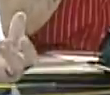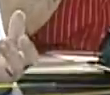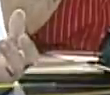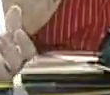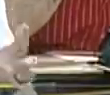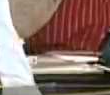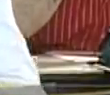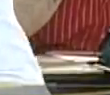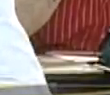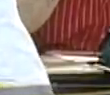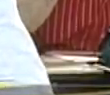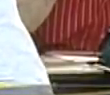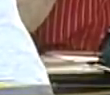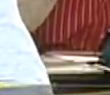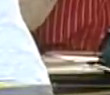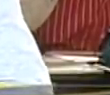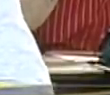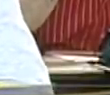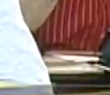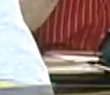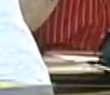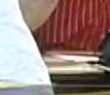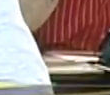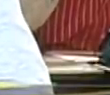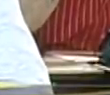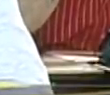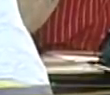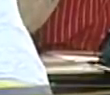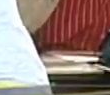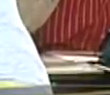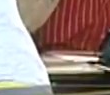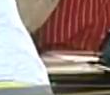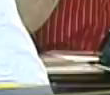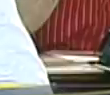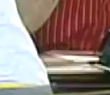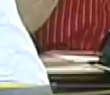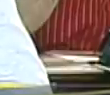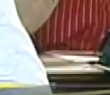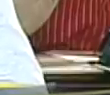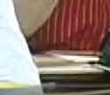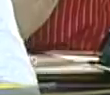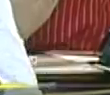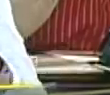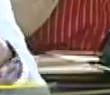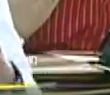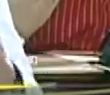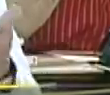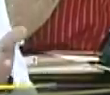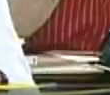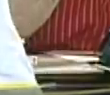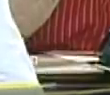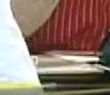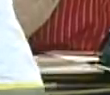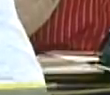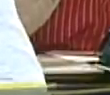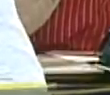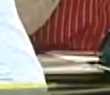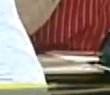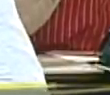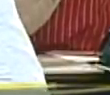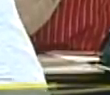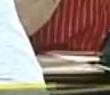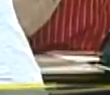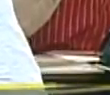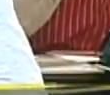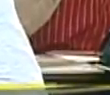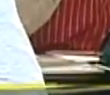integrada por diputados de la Revolución Bolivariana y diputados que fueron electos por sectores de oposición que están y lo han manifestado